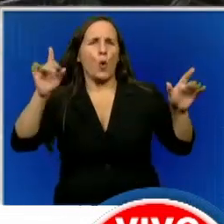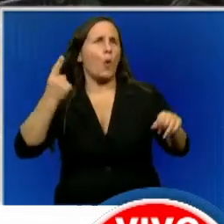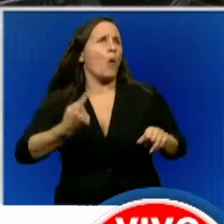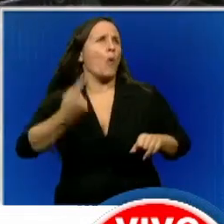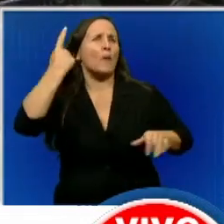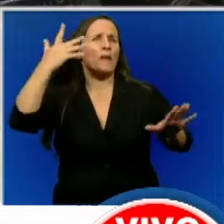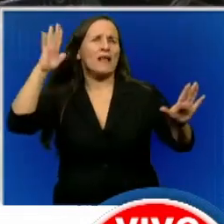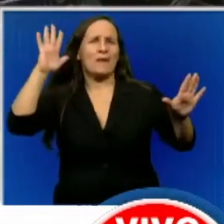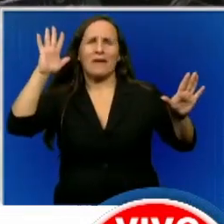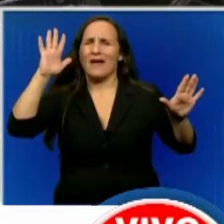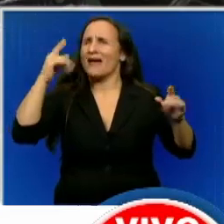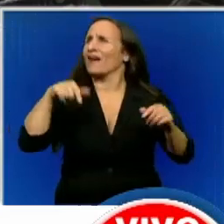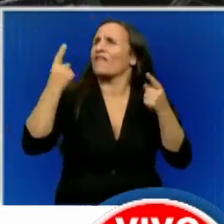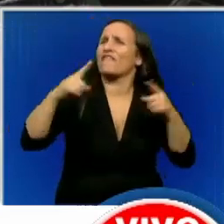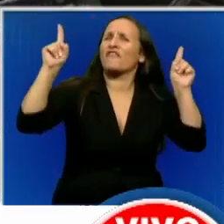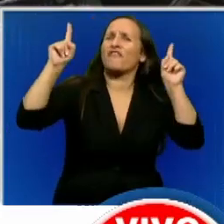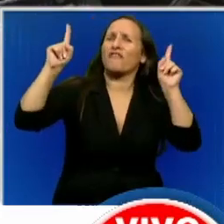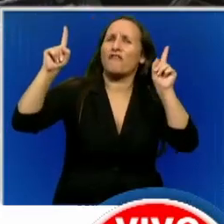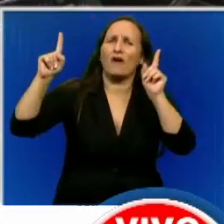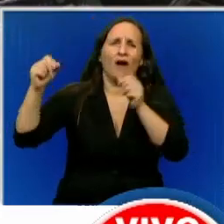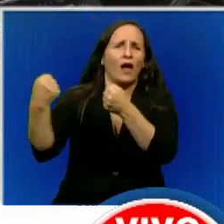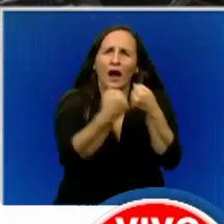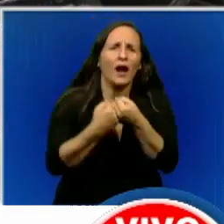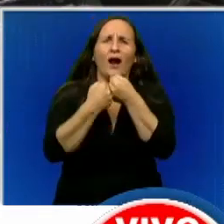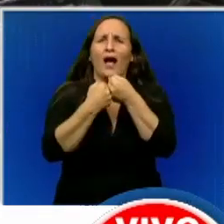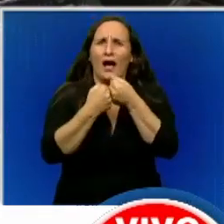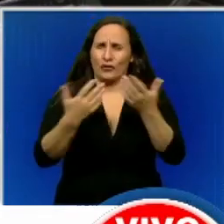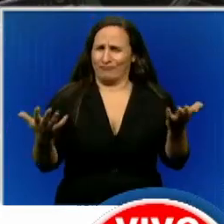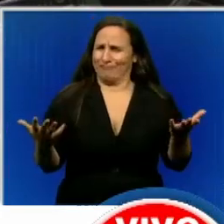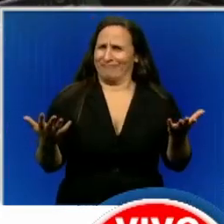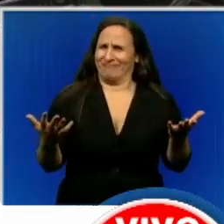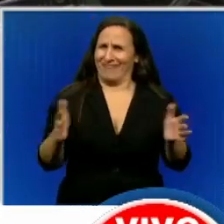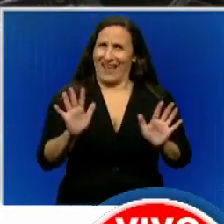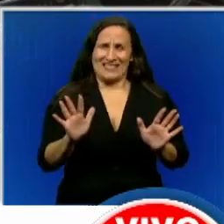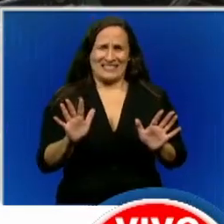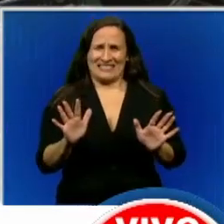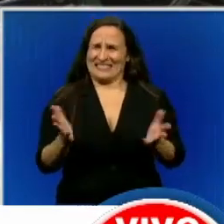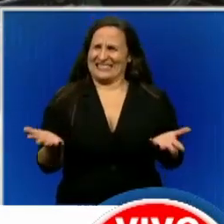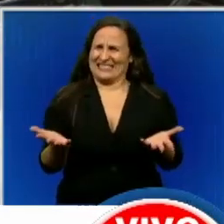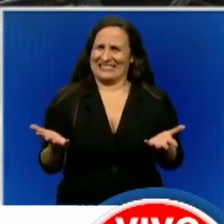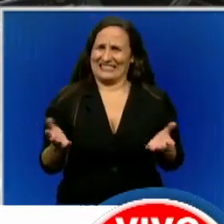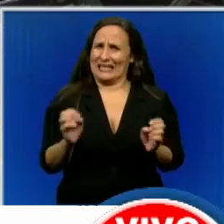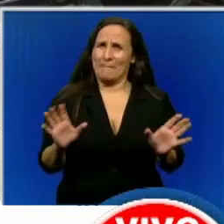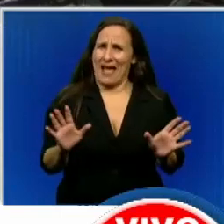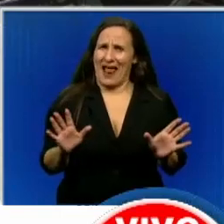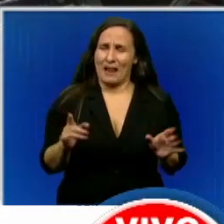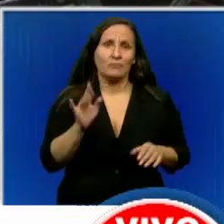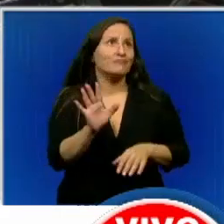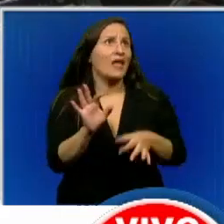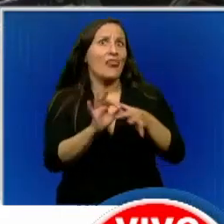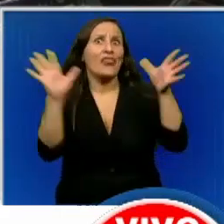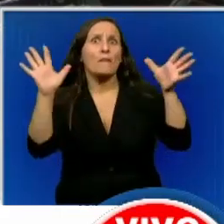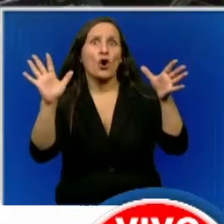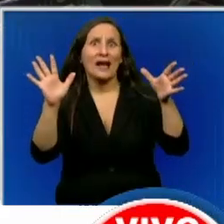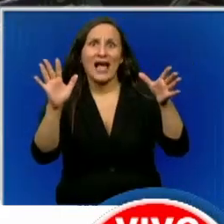una historicidad excepcional, la verdad que estamos representando mal, porque la normalidad en las democracias que funcionan